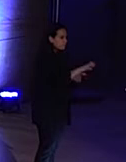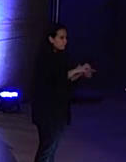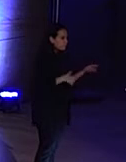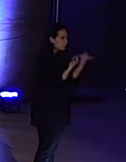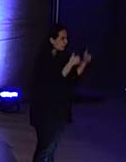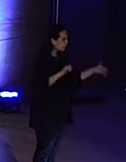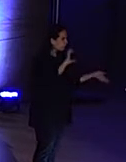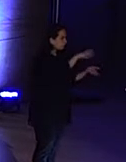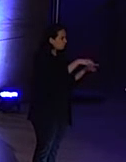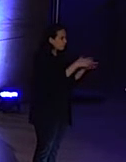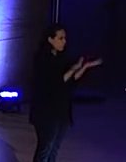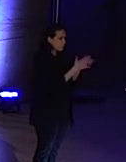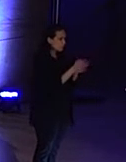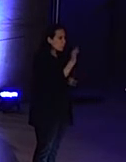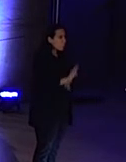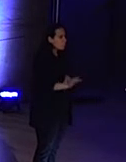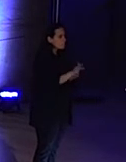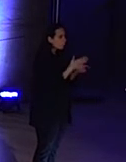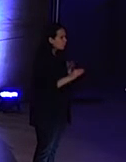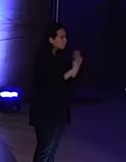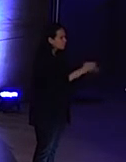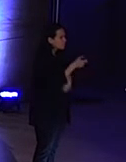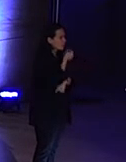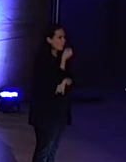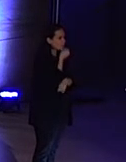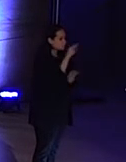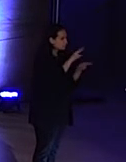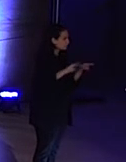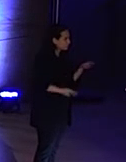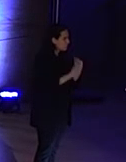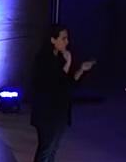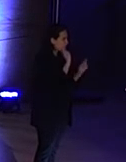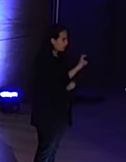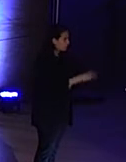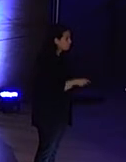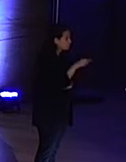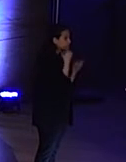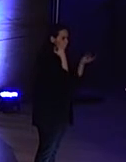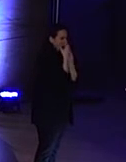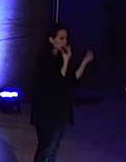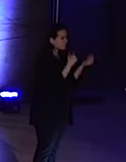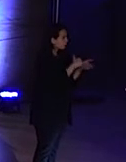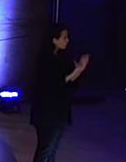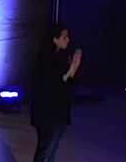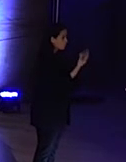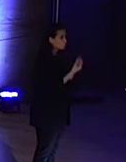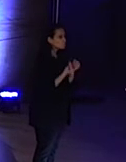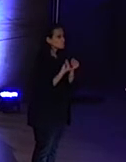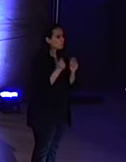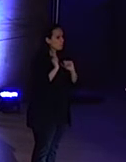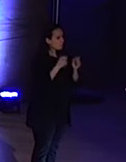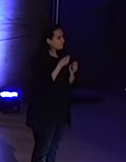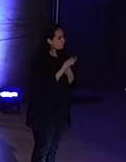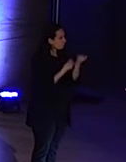relatos y poemas en radios u otros medios de comunicación. Estas son algunas de las muchas actividades y proyectos que se van poniendo en